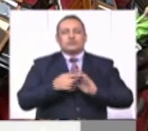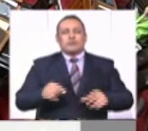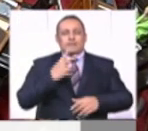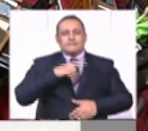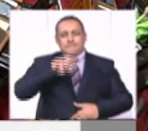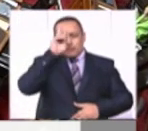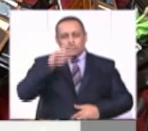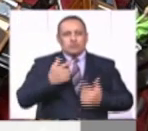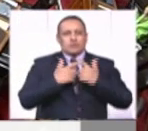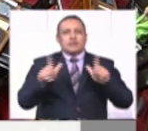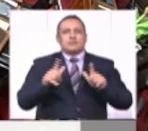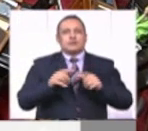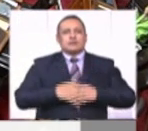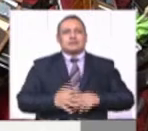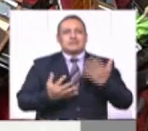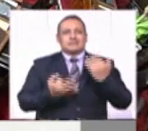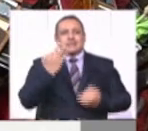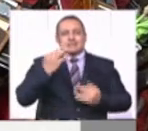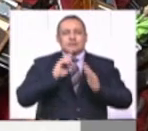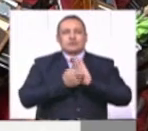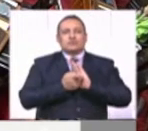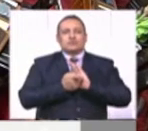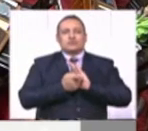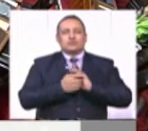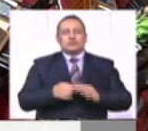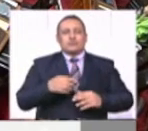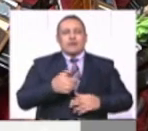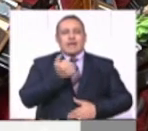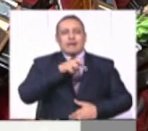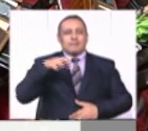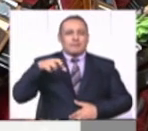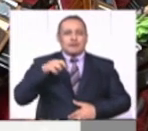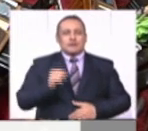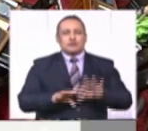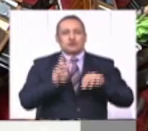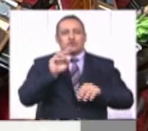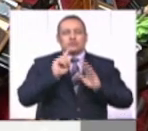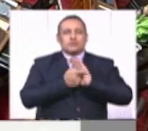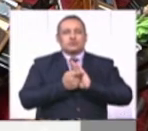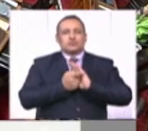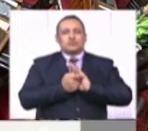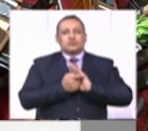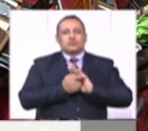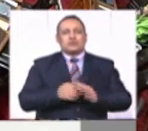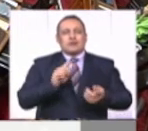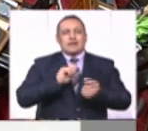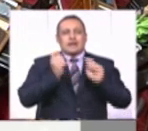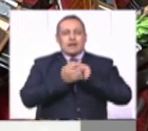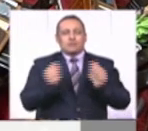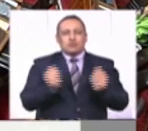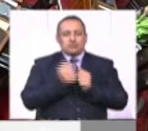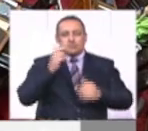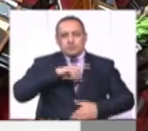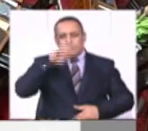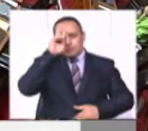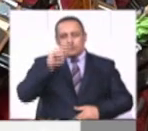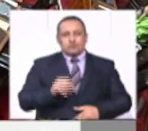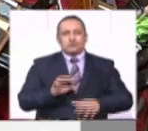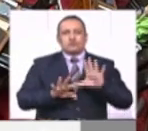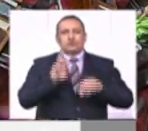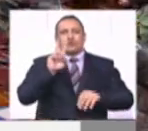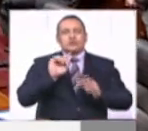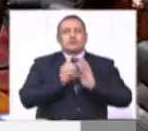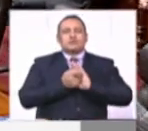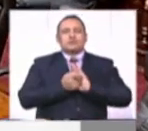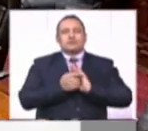Perú libre 13 minutos Alianza para el progreso 12 minutos cambio democrático Juntos por el Perú 12